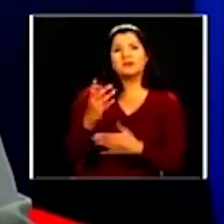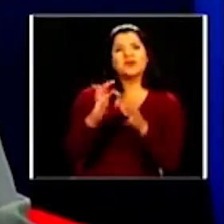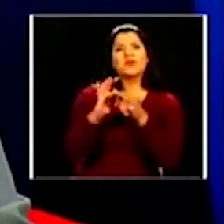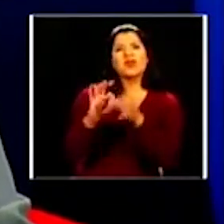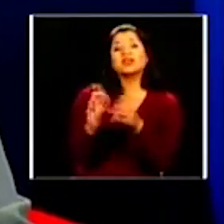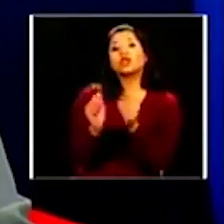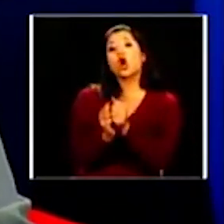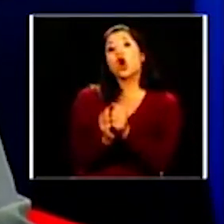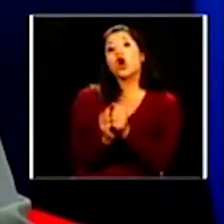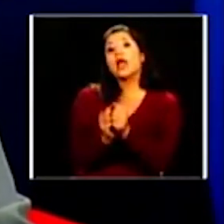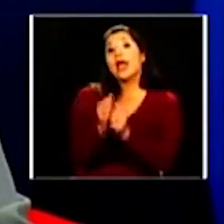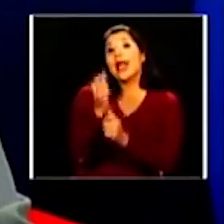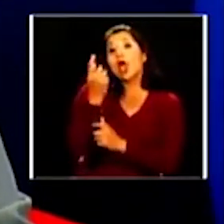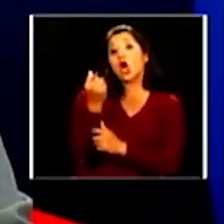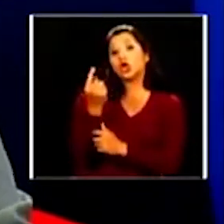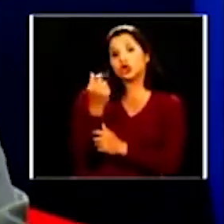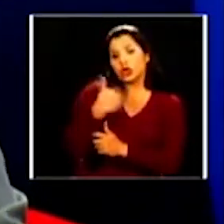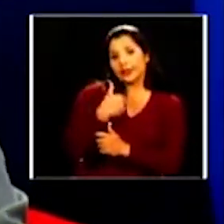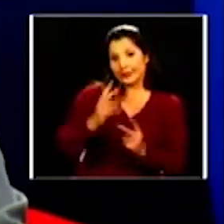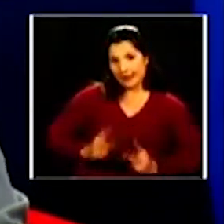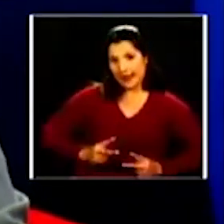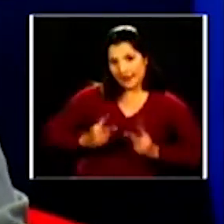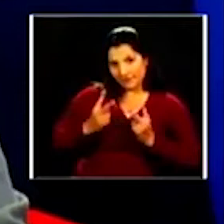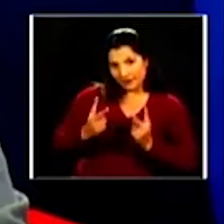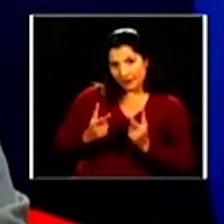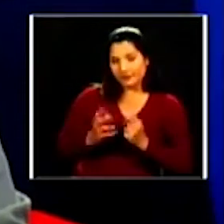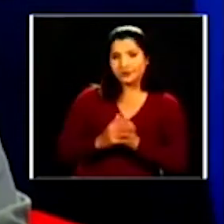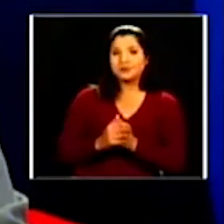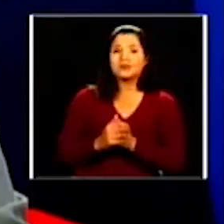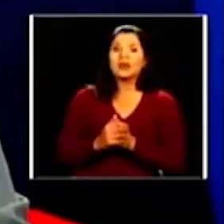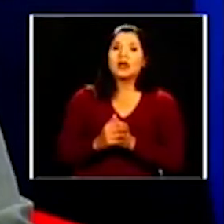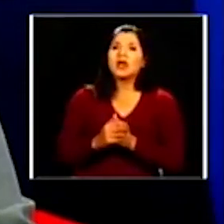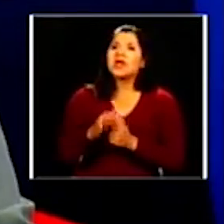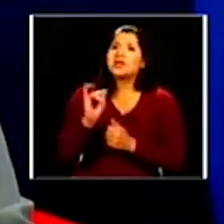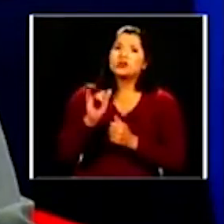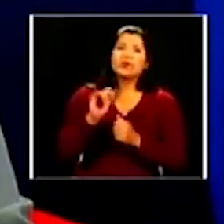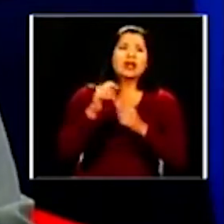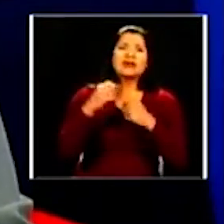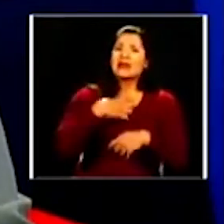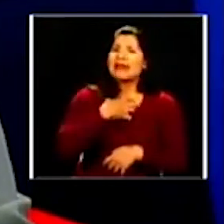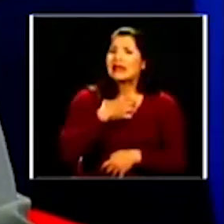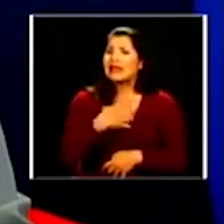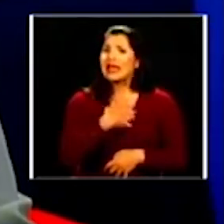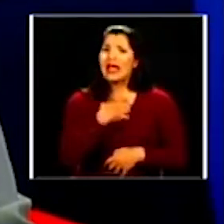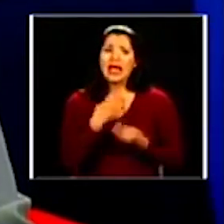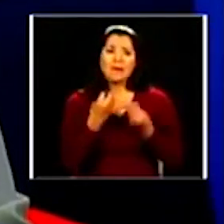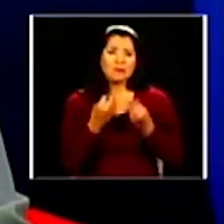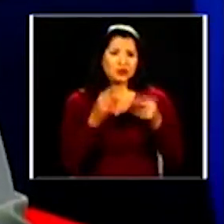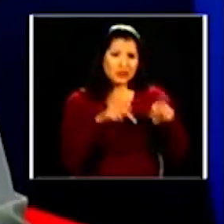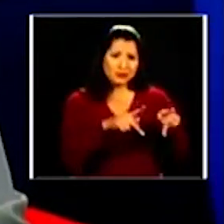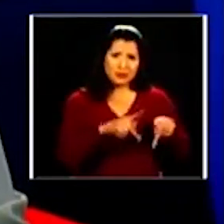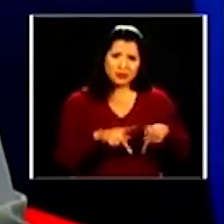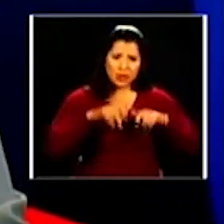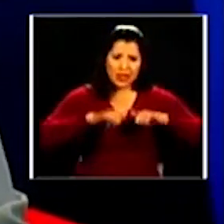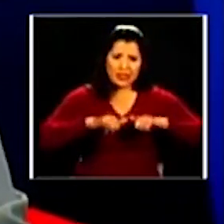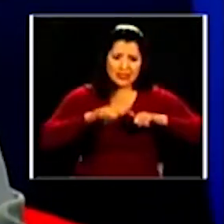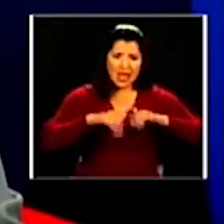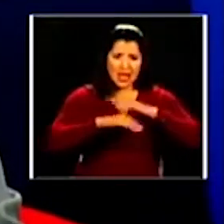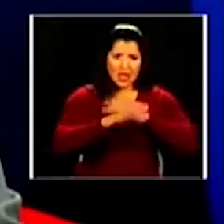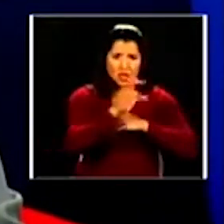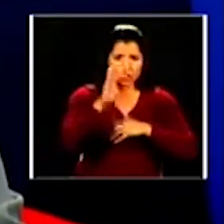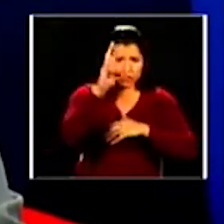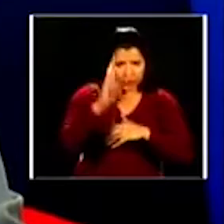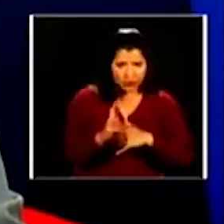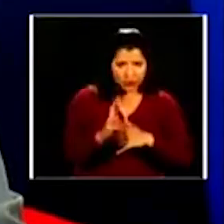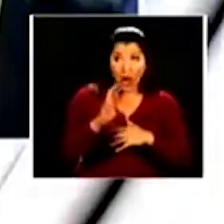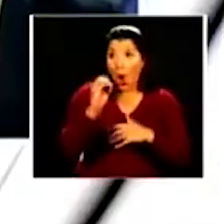costo de la vida. Es una queja muy frecuente de residentes e incluso de no residentes en el país, lo caro que